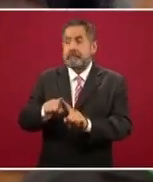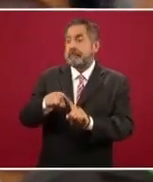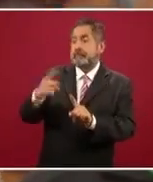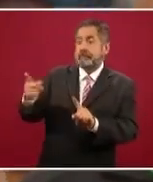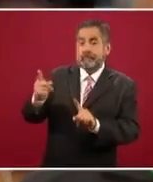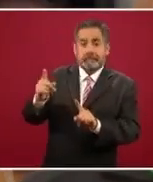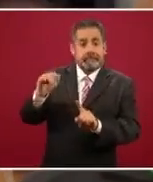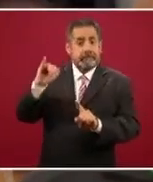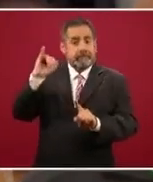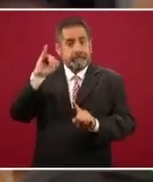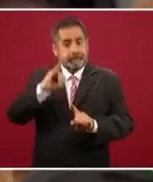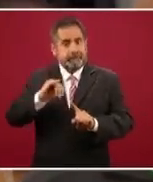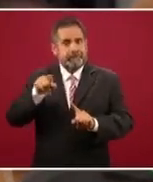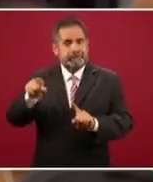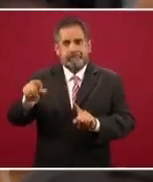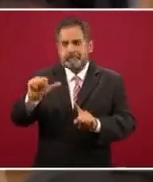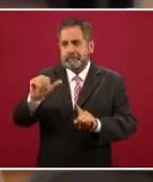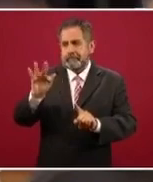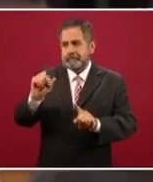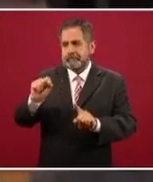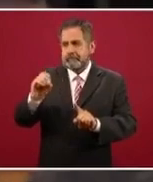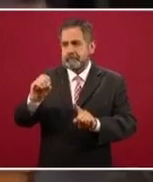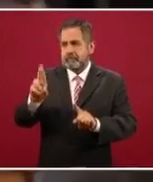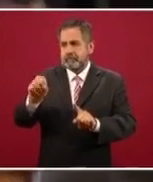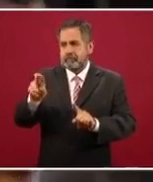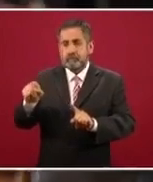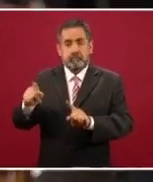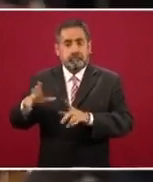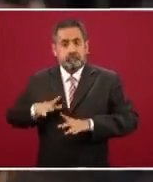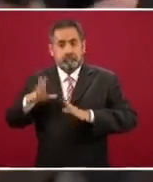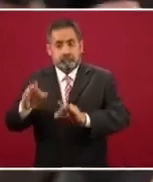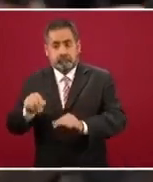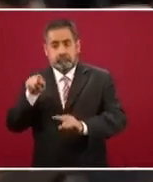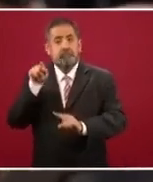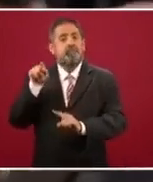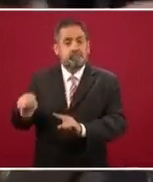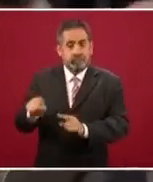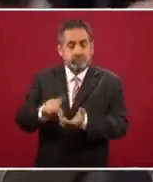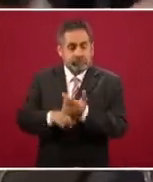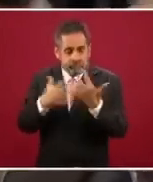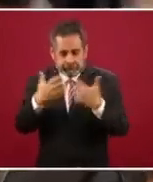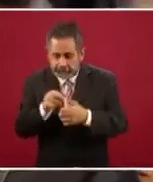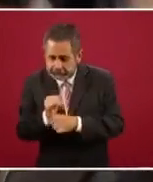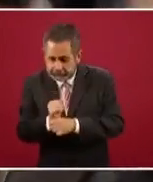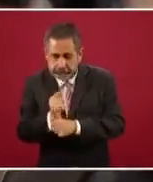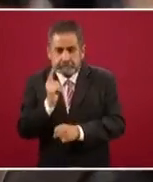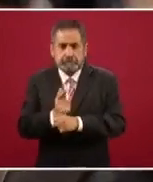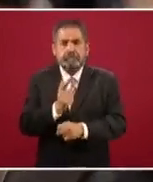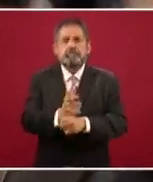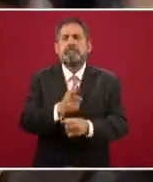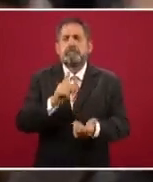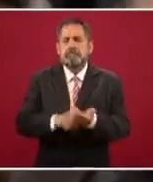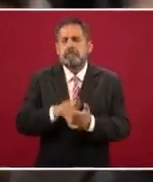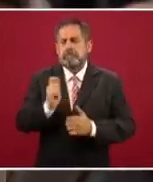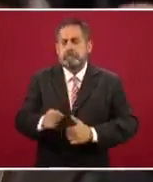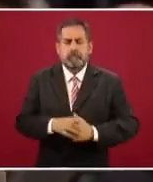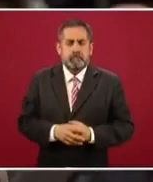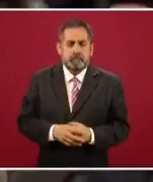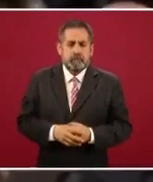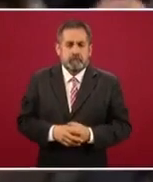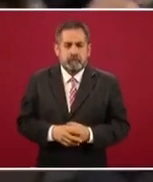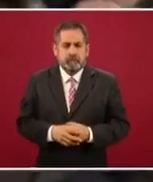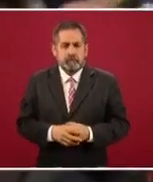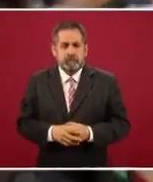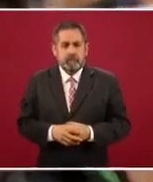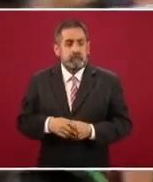oficina de la presidencia, Alfonso Romo. Bueno, pues en resumen, la investigación habla de lo siguiente. Eneral tapó